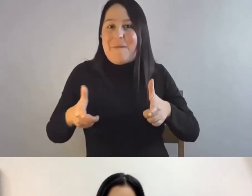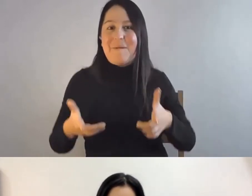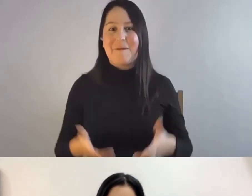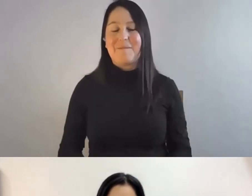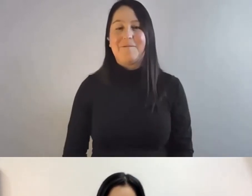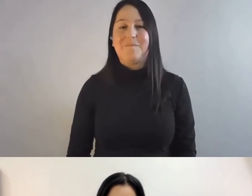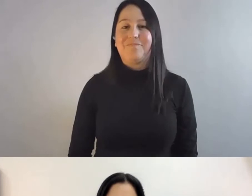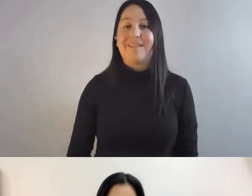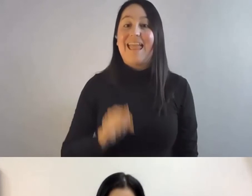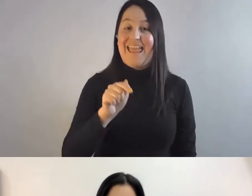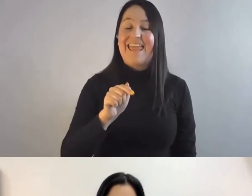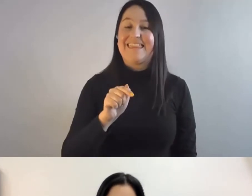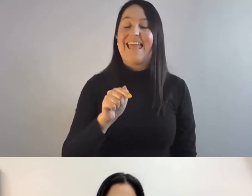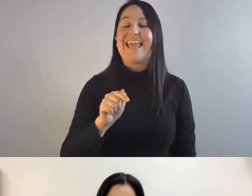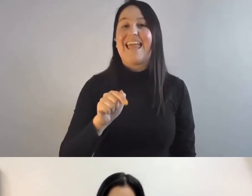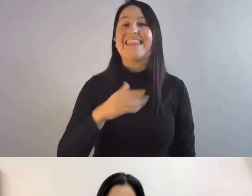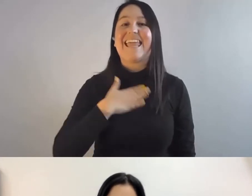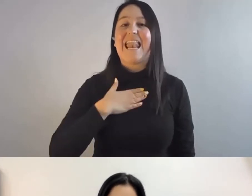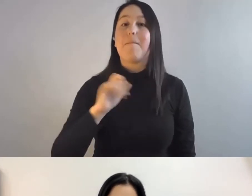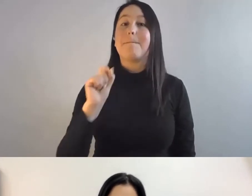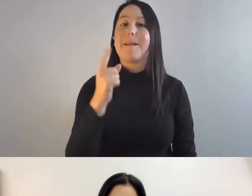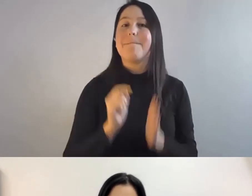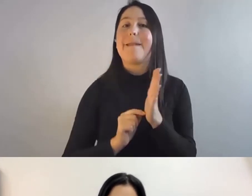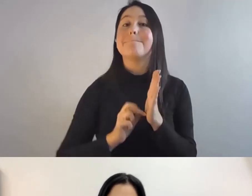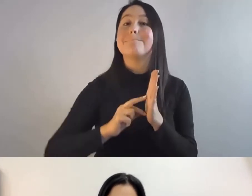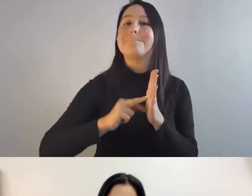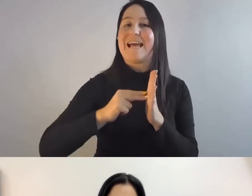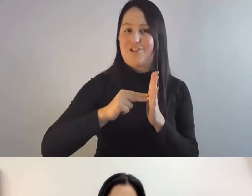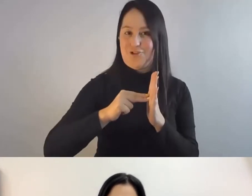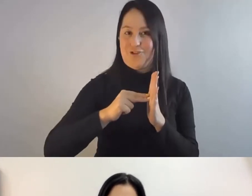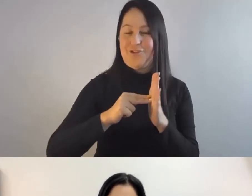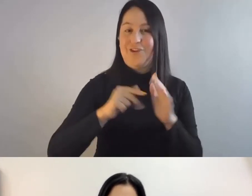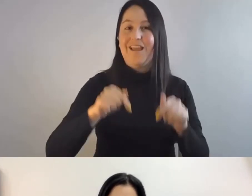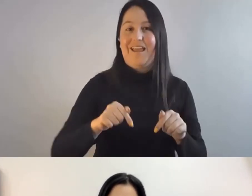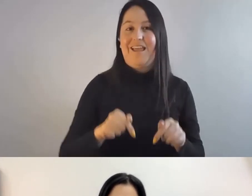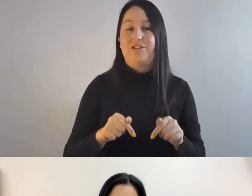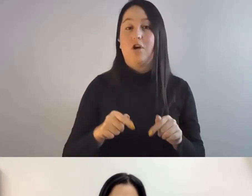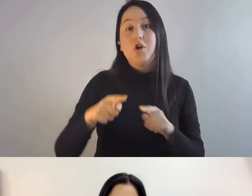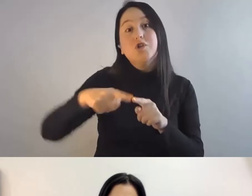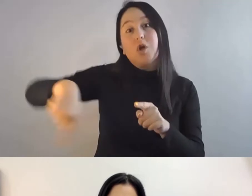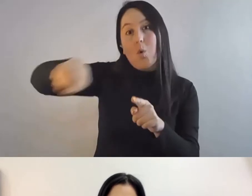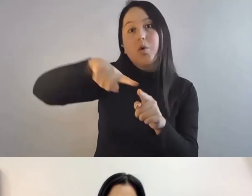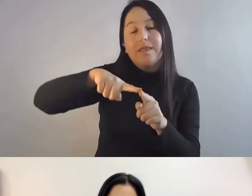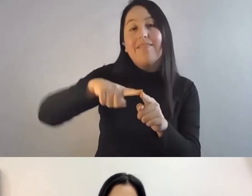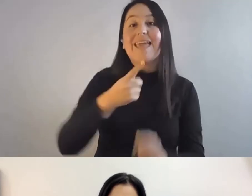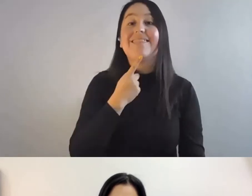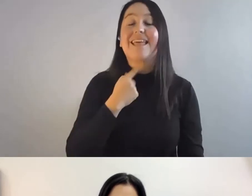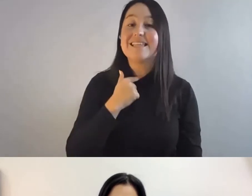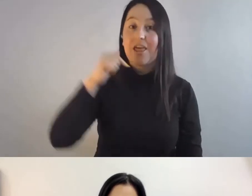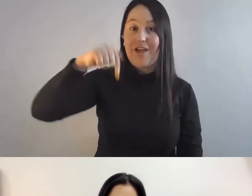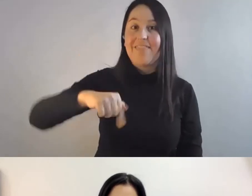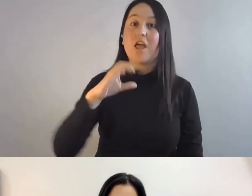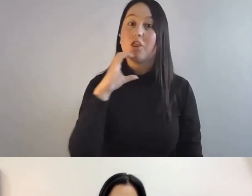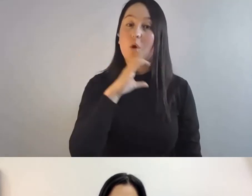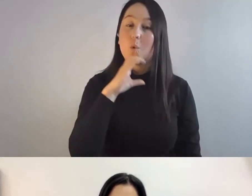el primer paso. Bueno, de todas formas, si es que alguno de ustedes, obviamente, si están interesados en este curso en